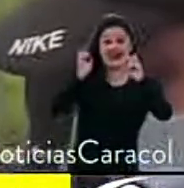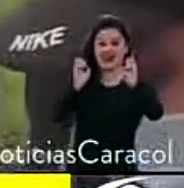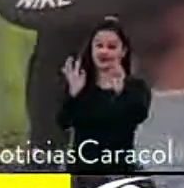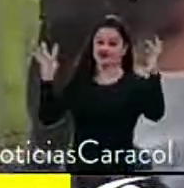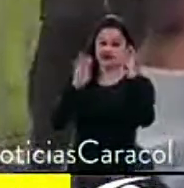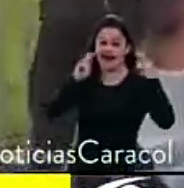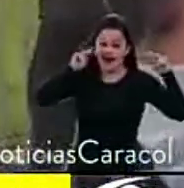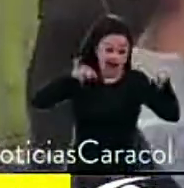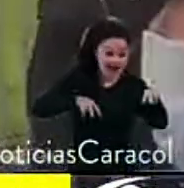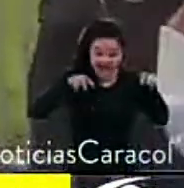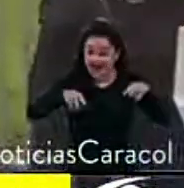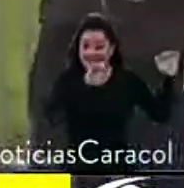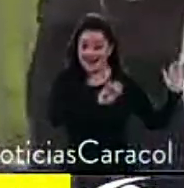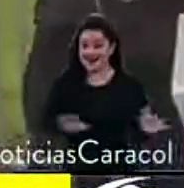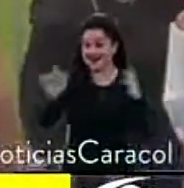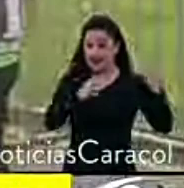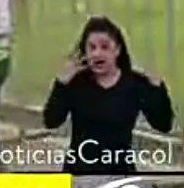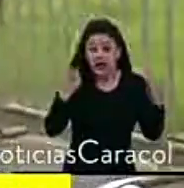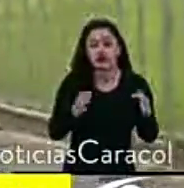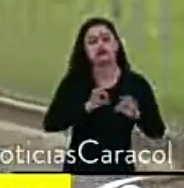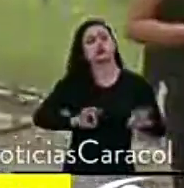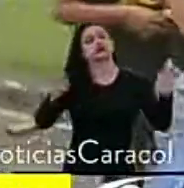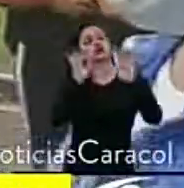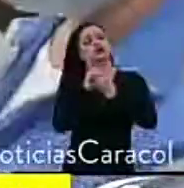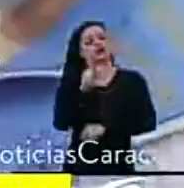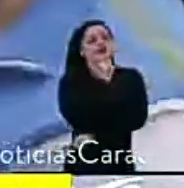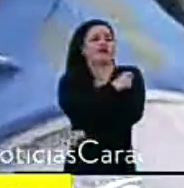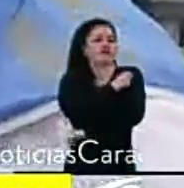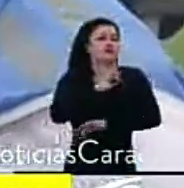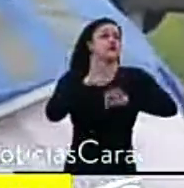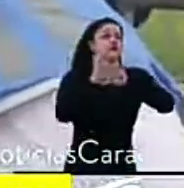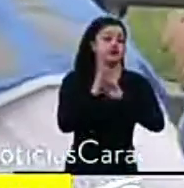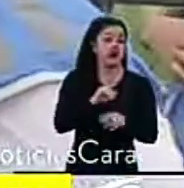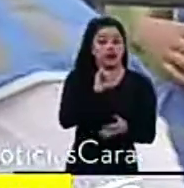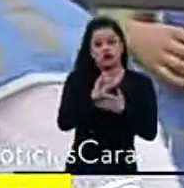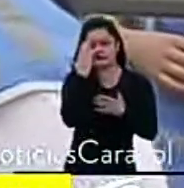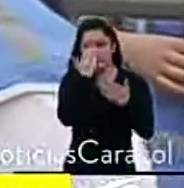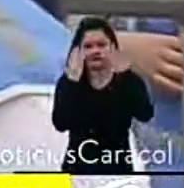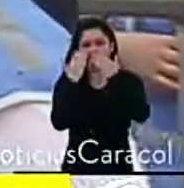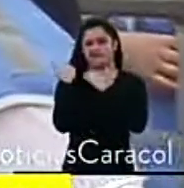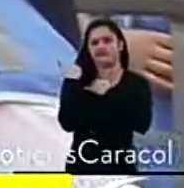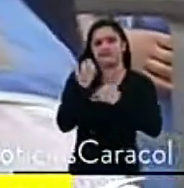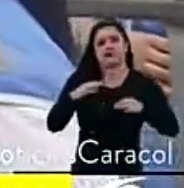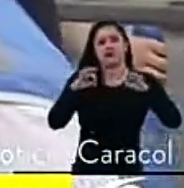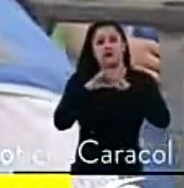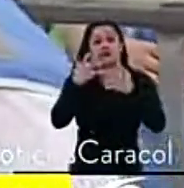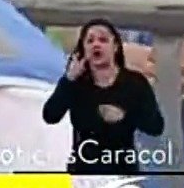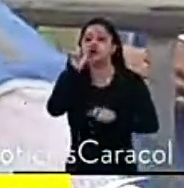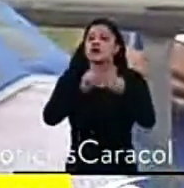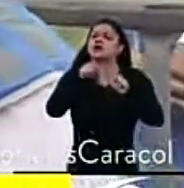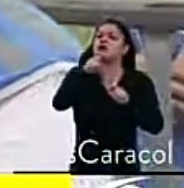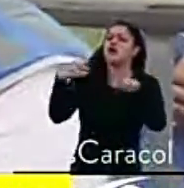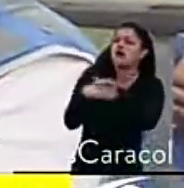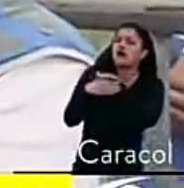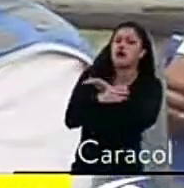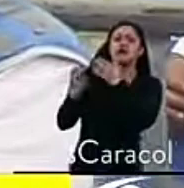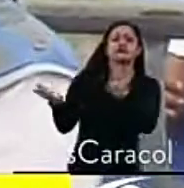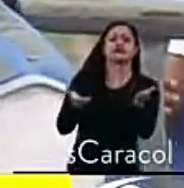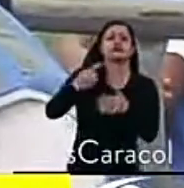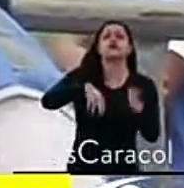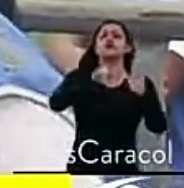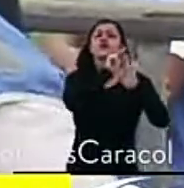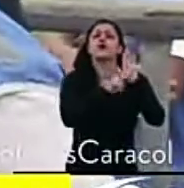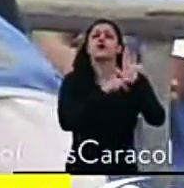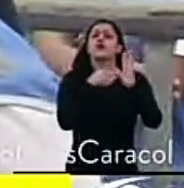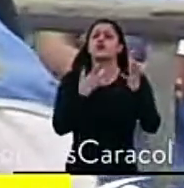día. ¿Qué se tiene en cuenta para dejarlos ingresar? Bueno, estamos solicitando bien portado el tapabocas,